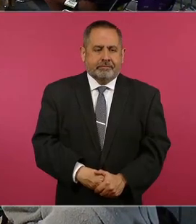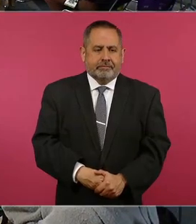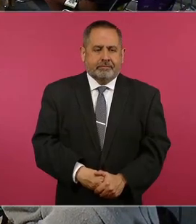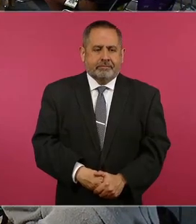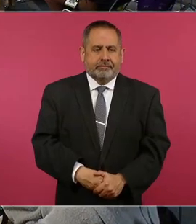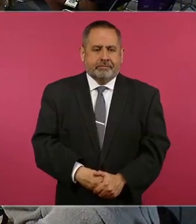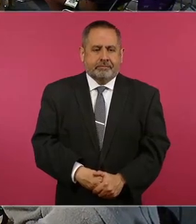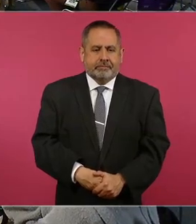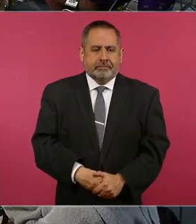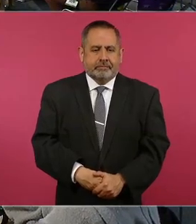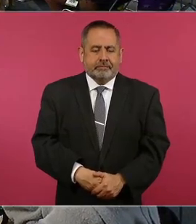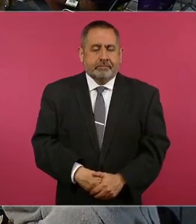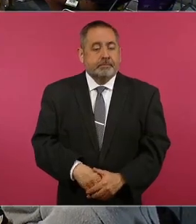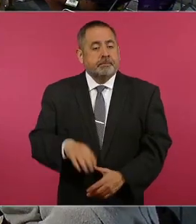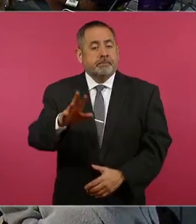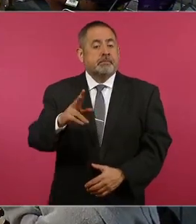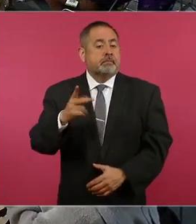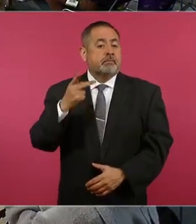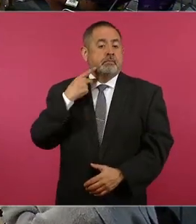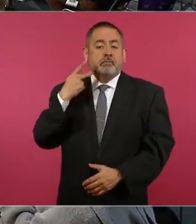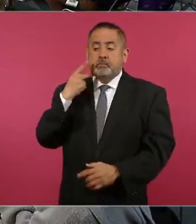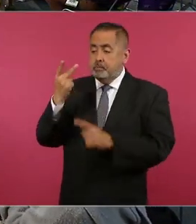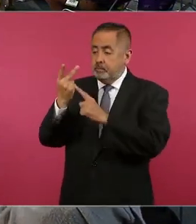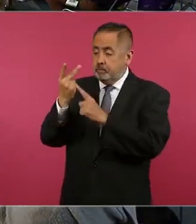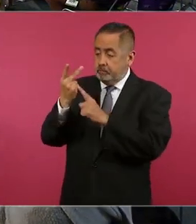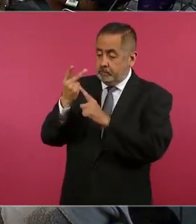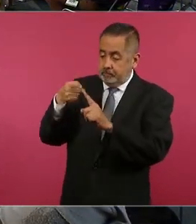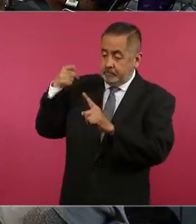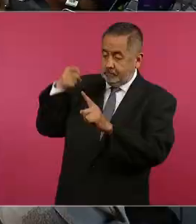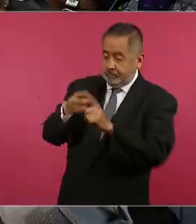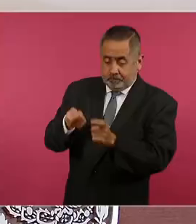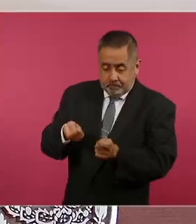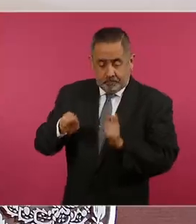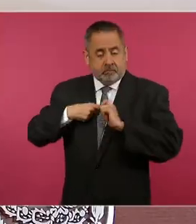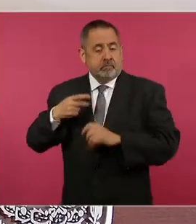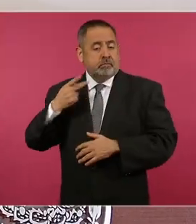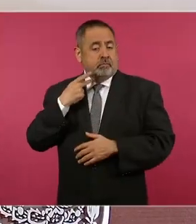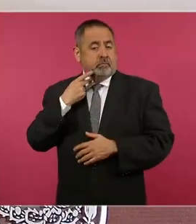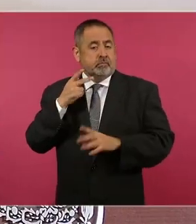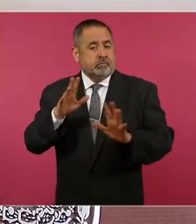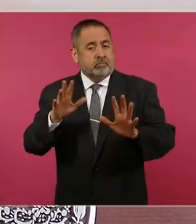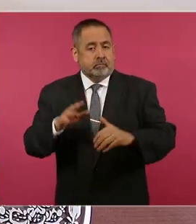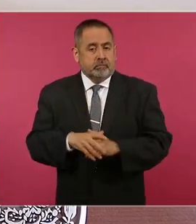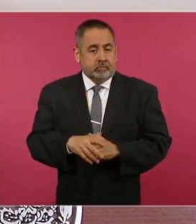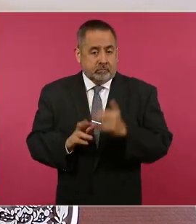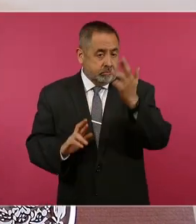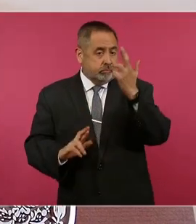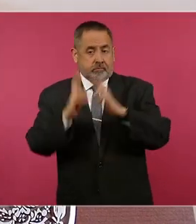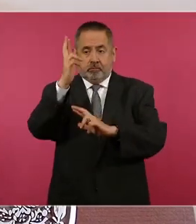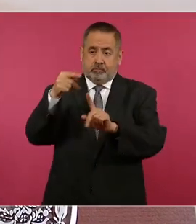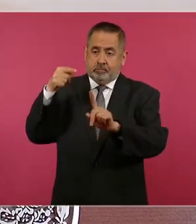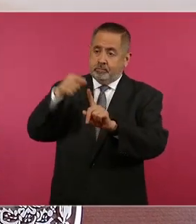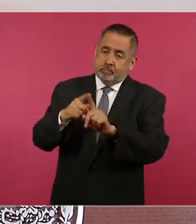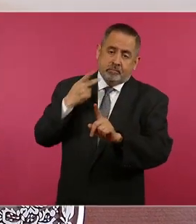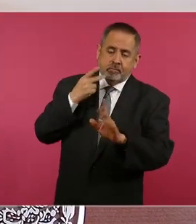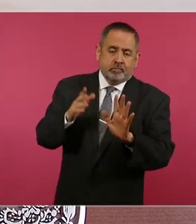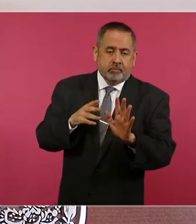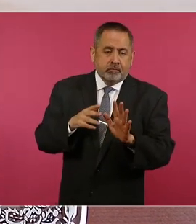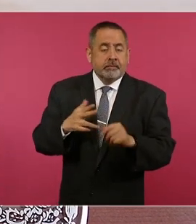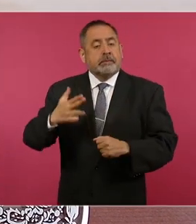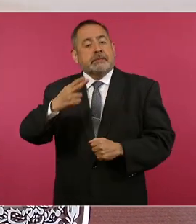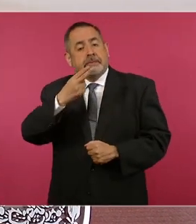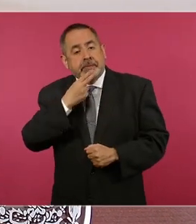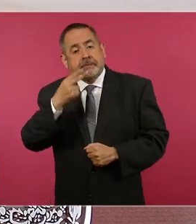la política no es un fin la revolución no es un fin son medios